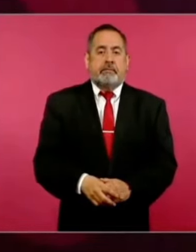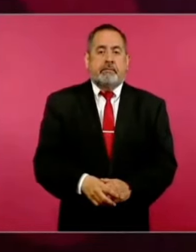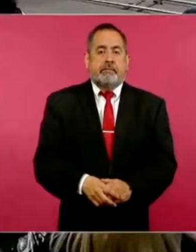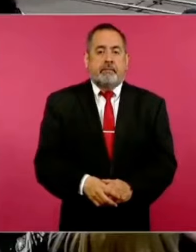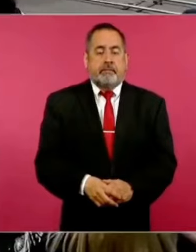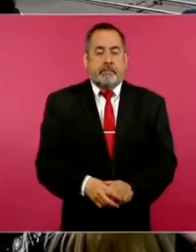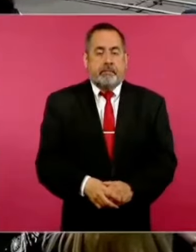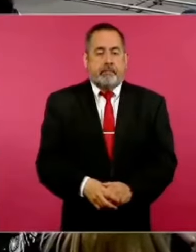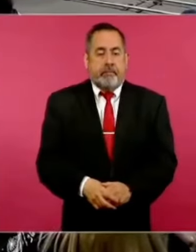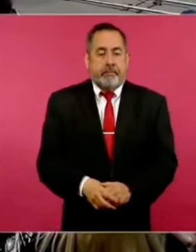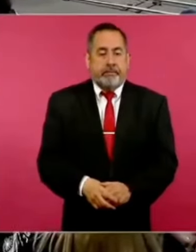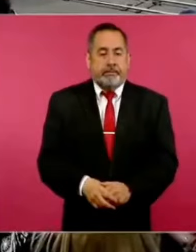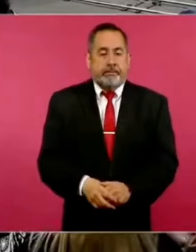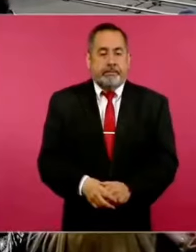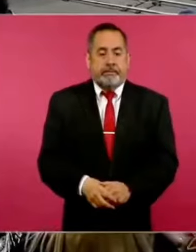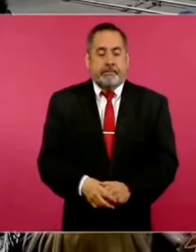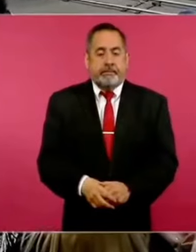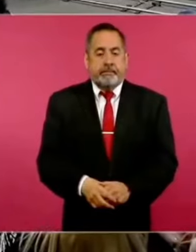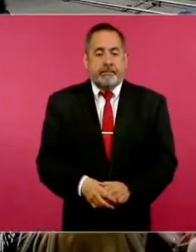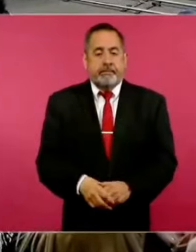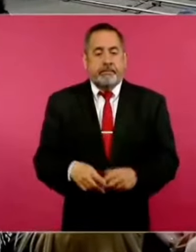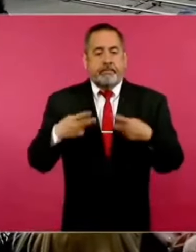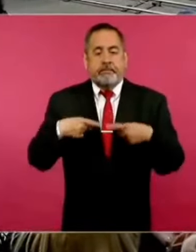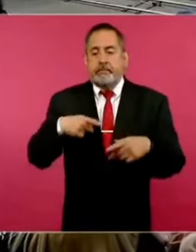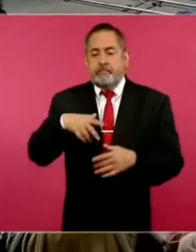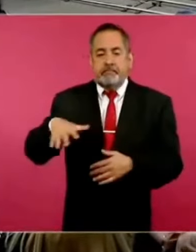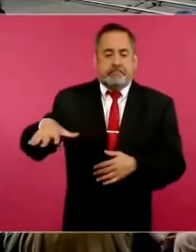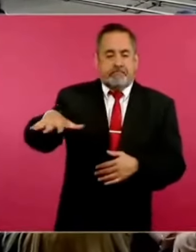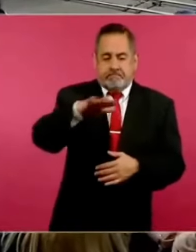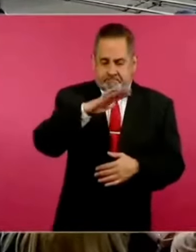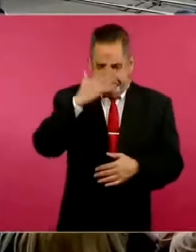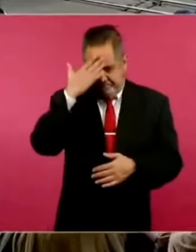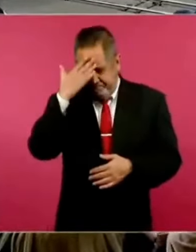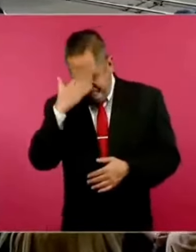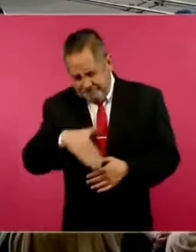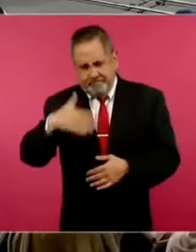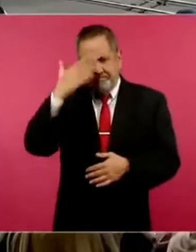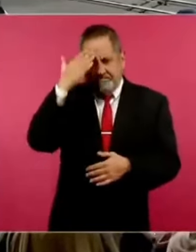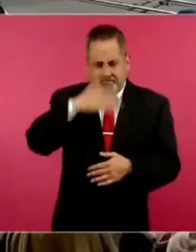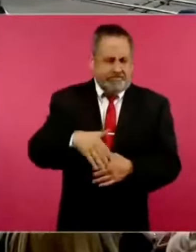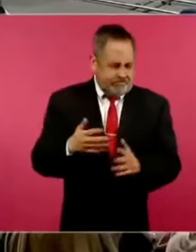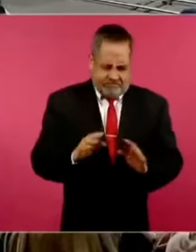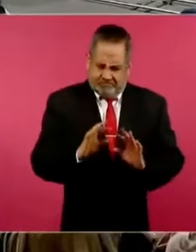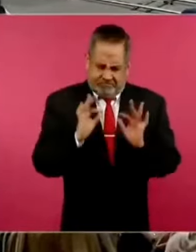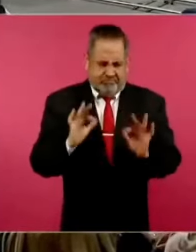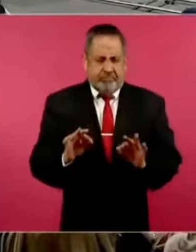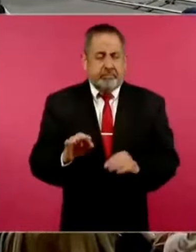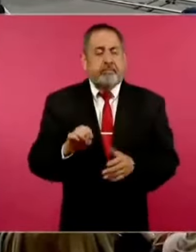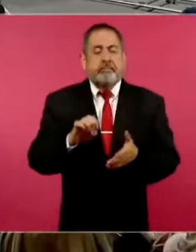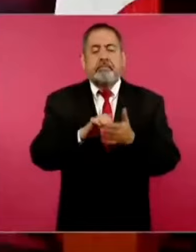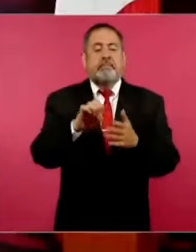Porque la gente pues está muy consciente. Por eso ayer